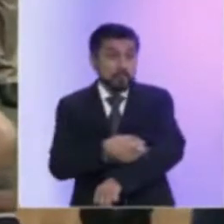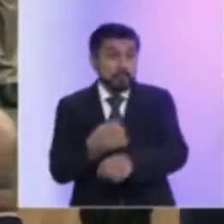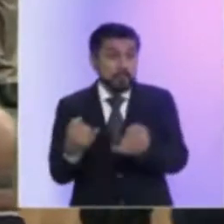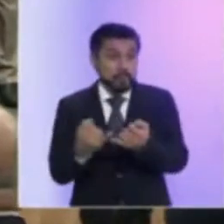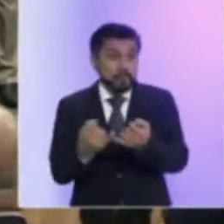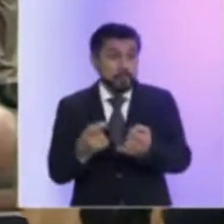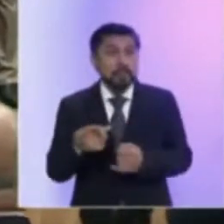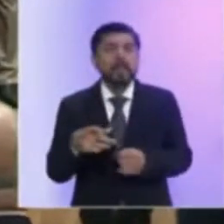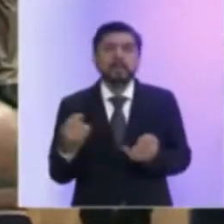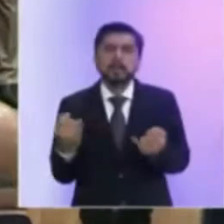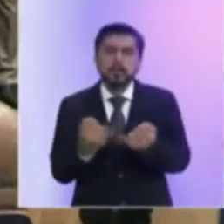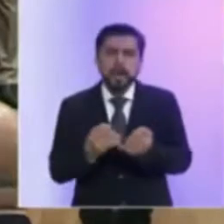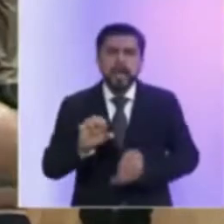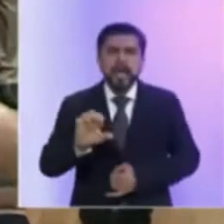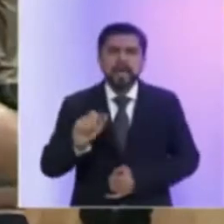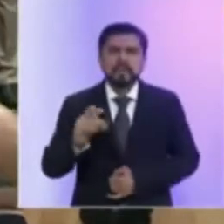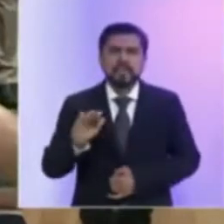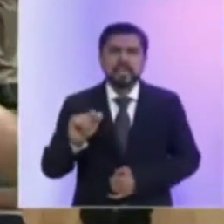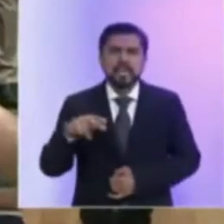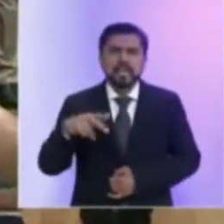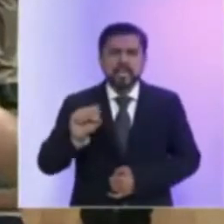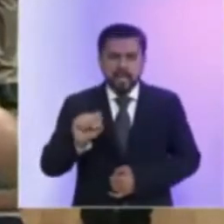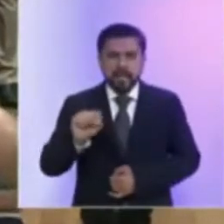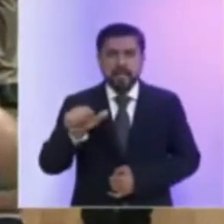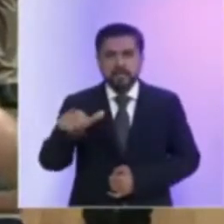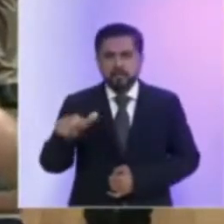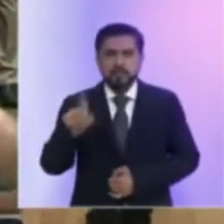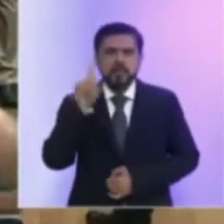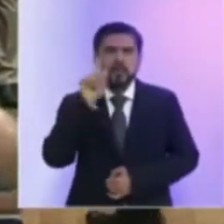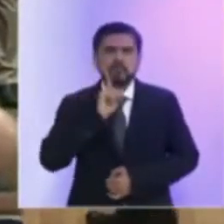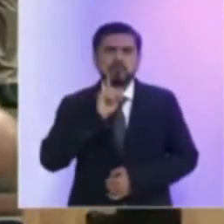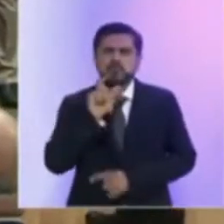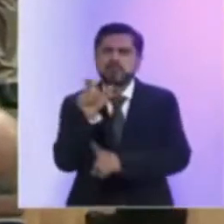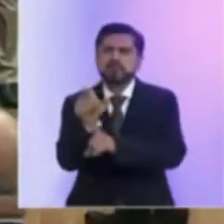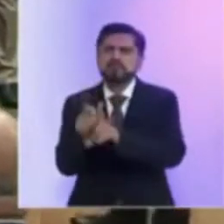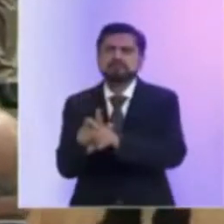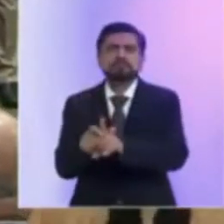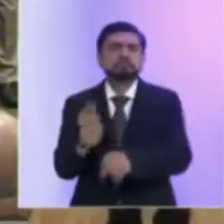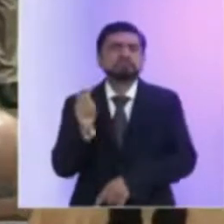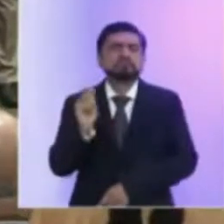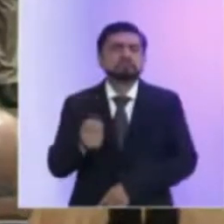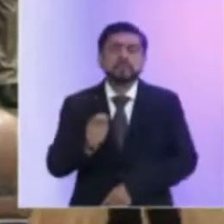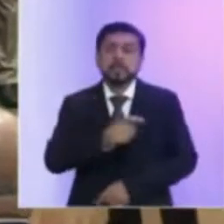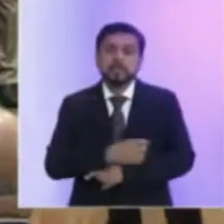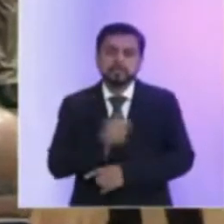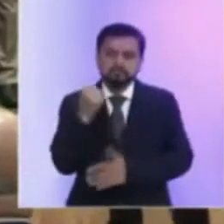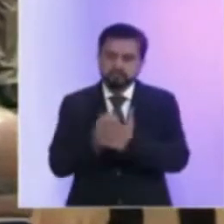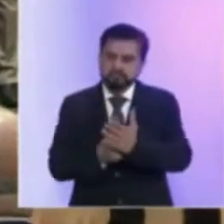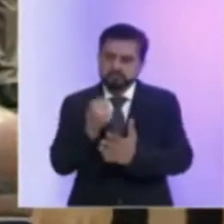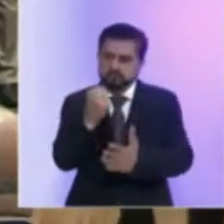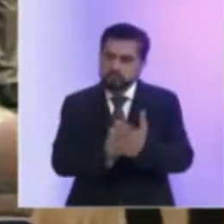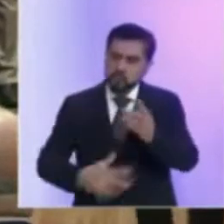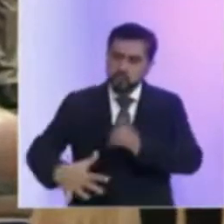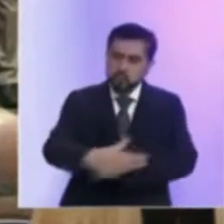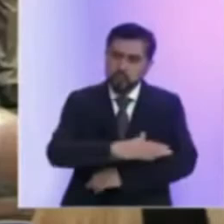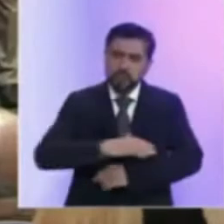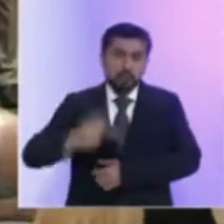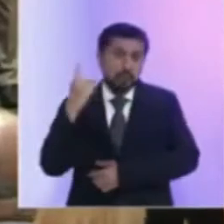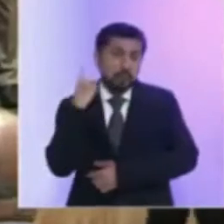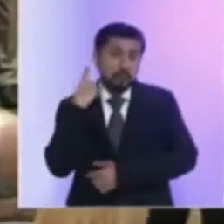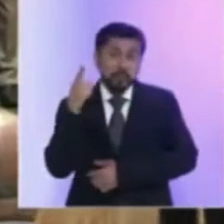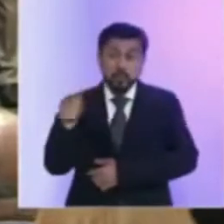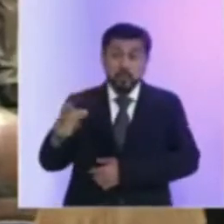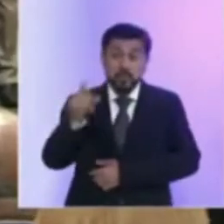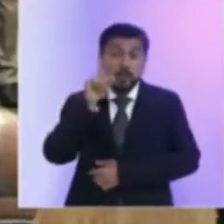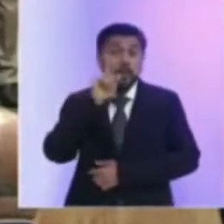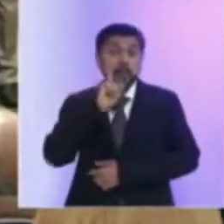A Ifigenia, por supuesto, Martínez, un símbolo de la lucha política de México y que será la encargada, claro,